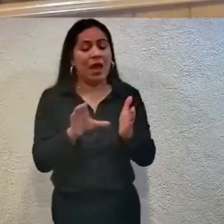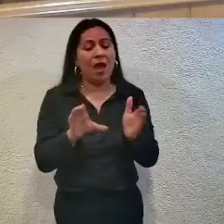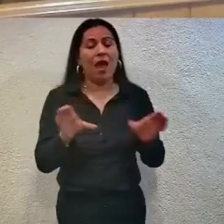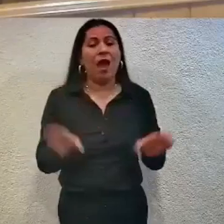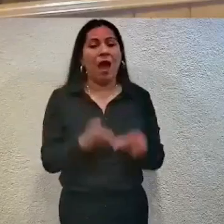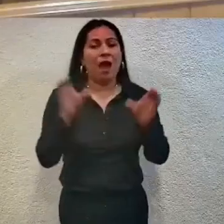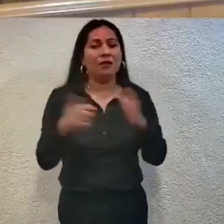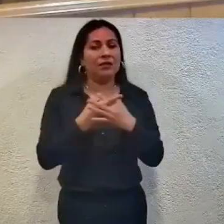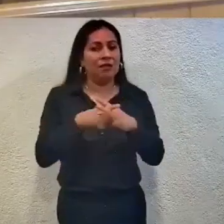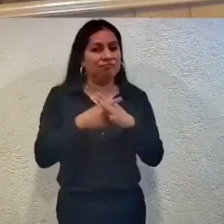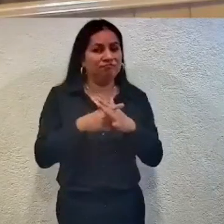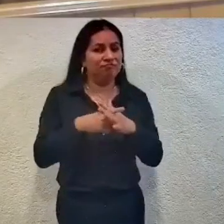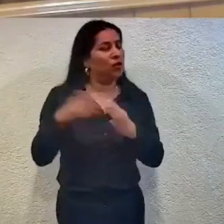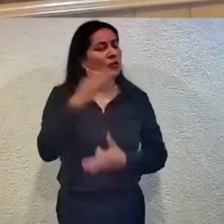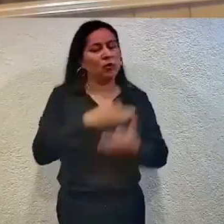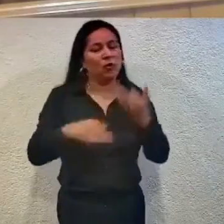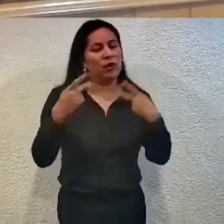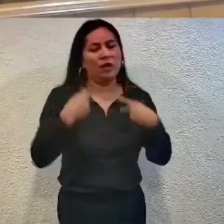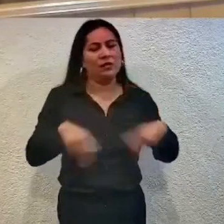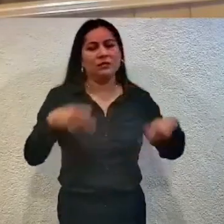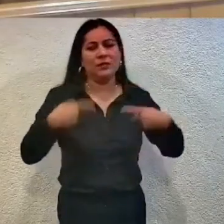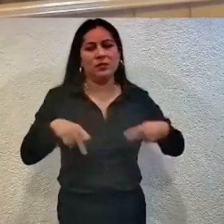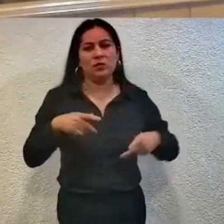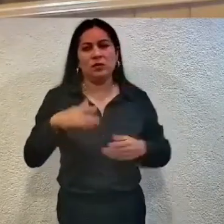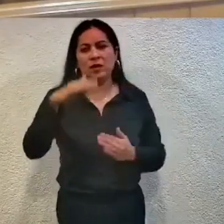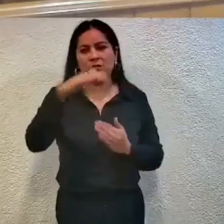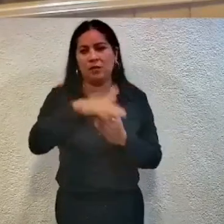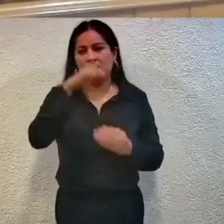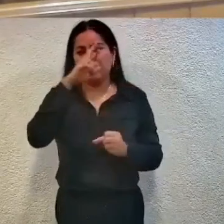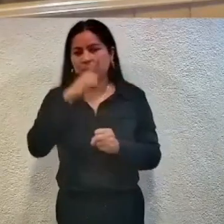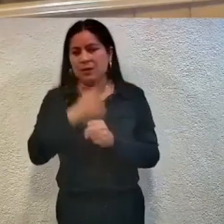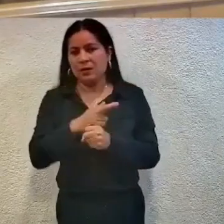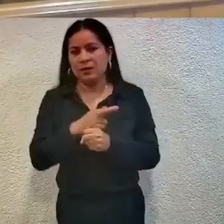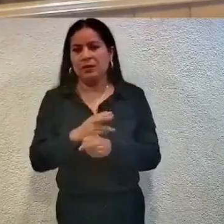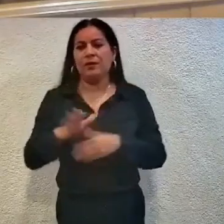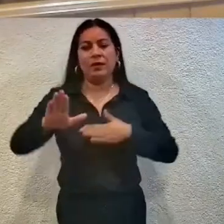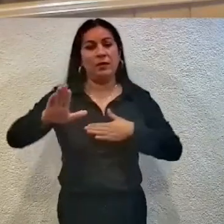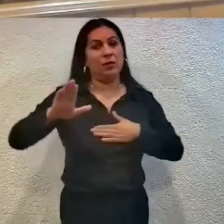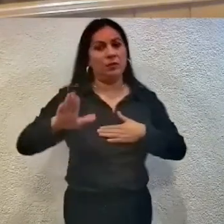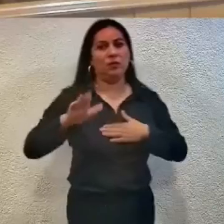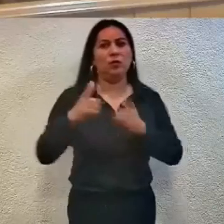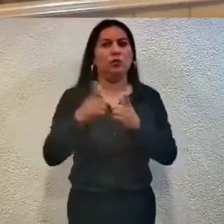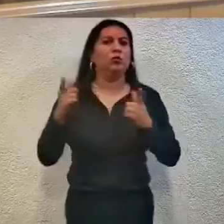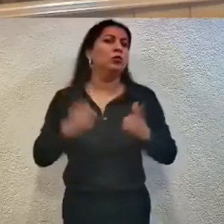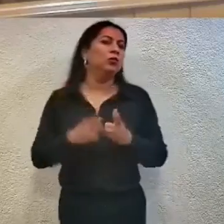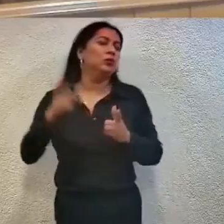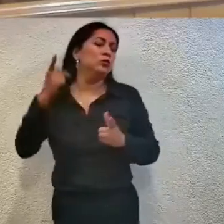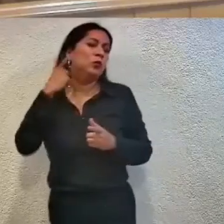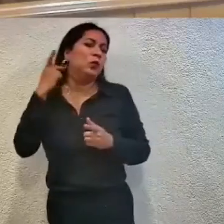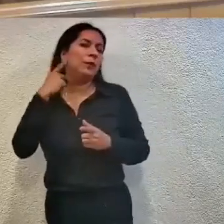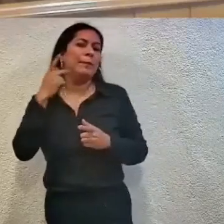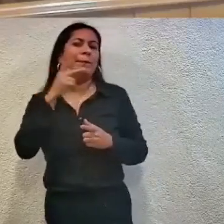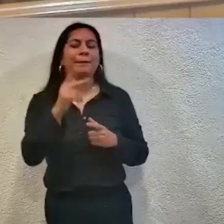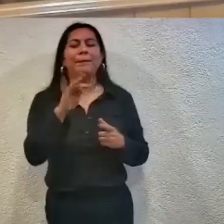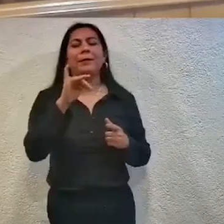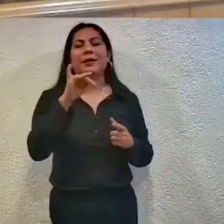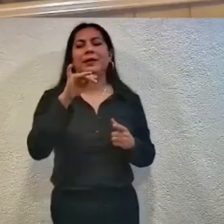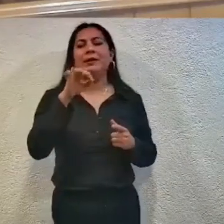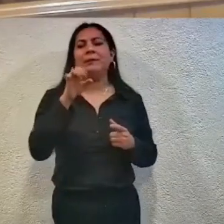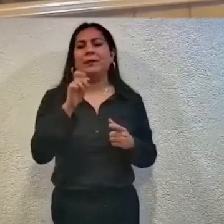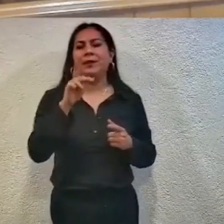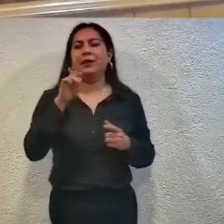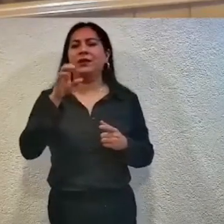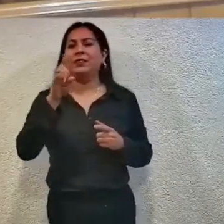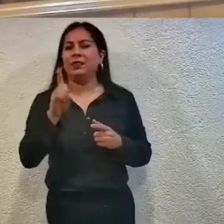firmada el acta de escrutinio y cómputo por todos los funcionarios de la mesa directiva de casilla y bajo protesta por los representantes de los partidos